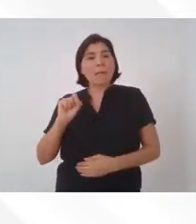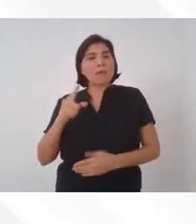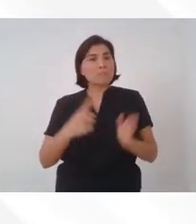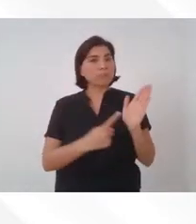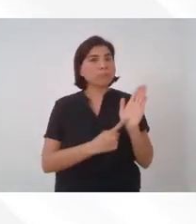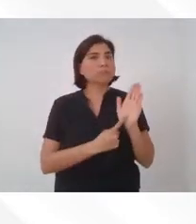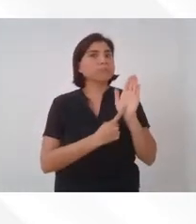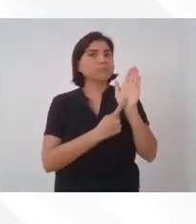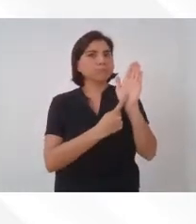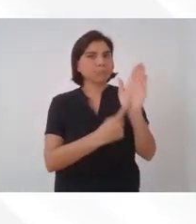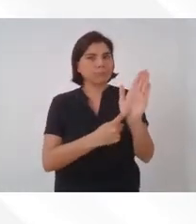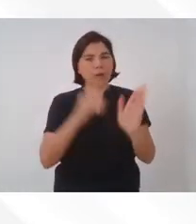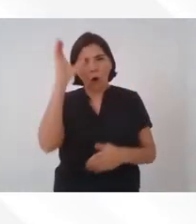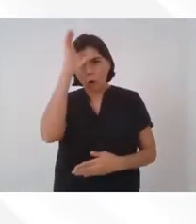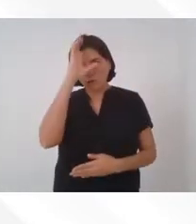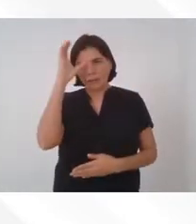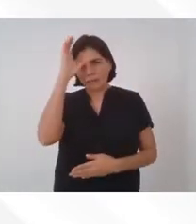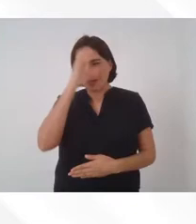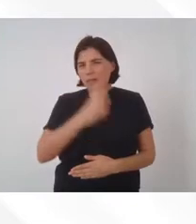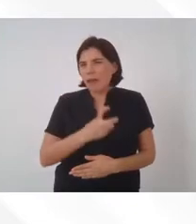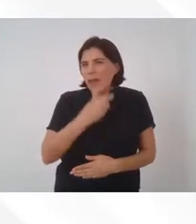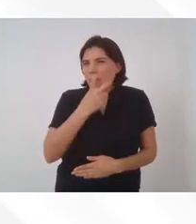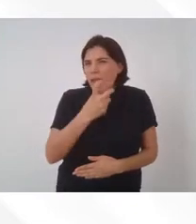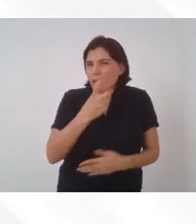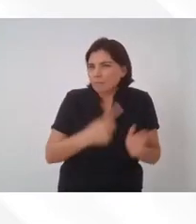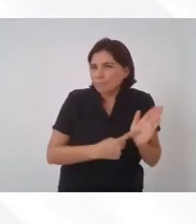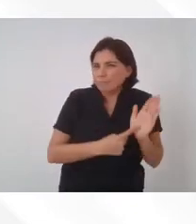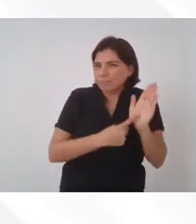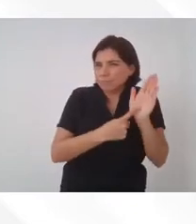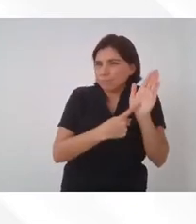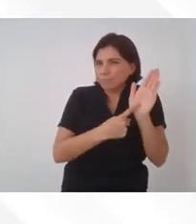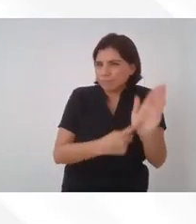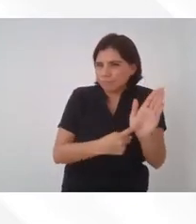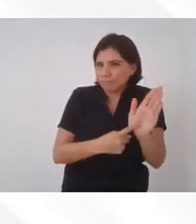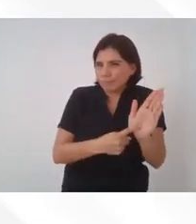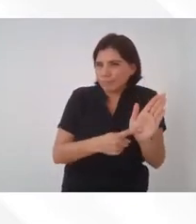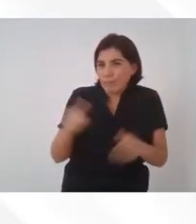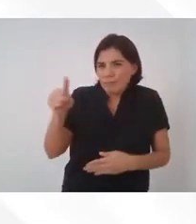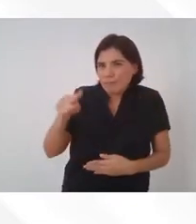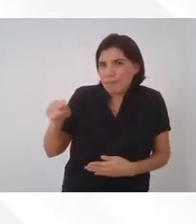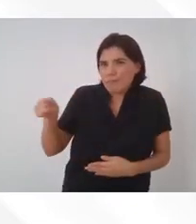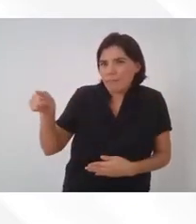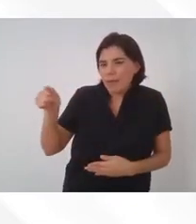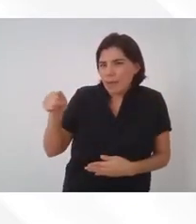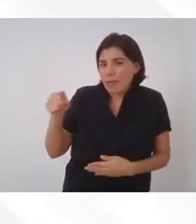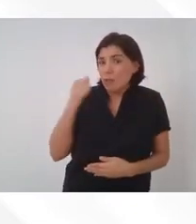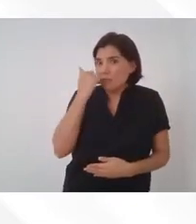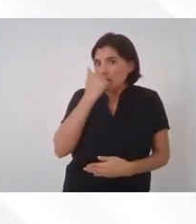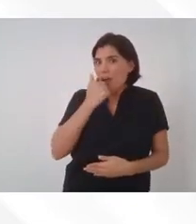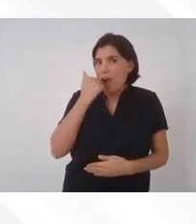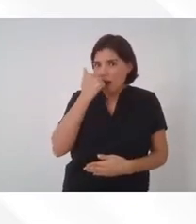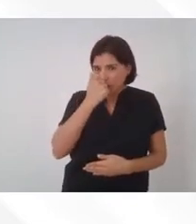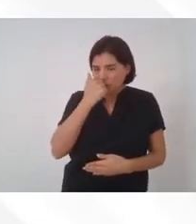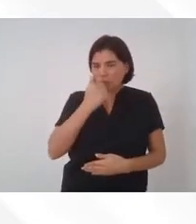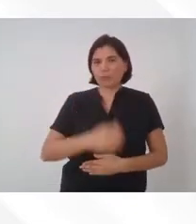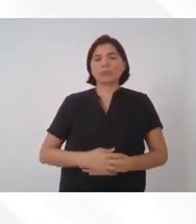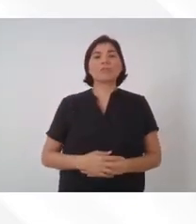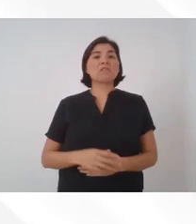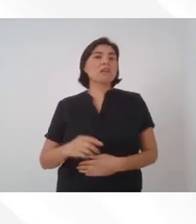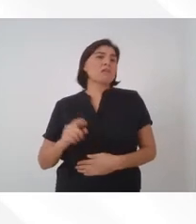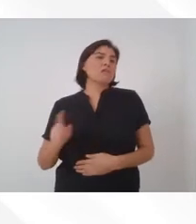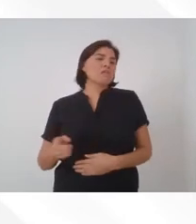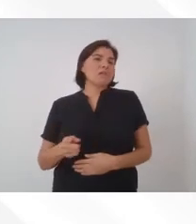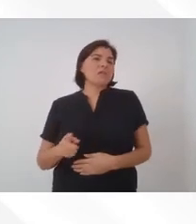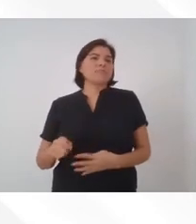hacemos, ese modelaje repercute grandemente en nuestros estudiantes. Y por último, bienestar emocional. Y al final